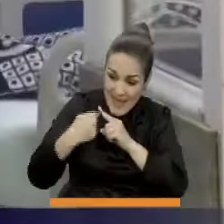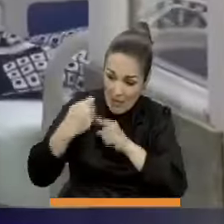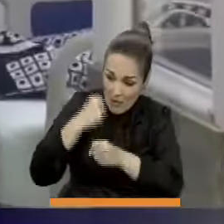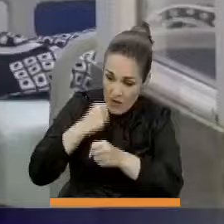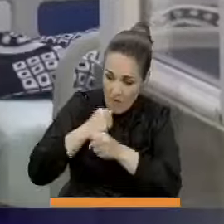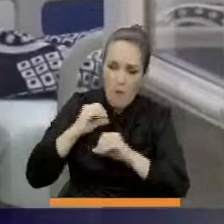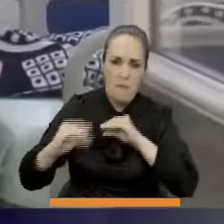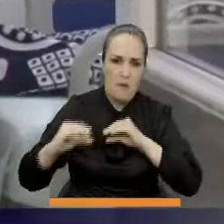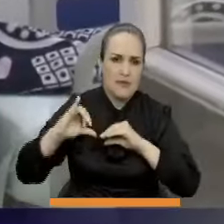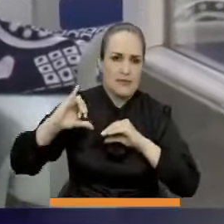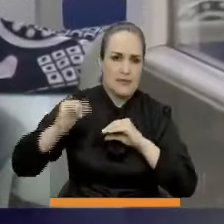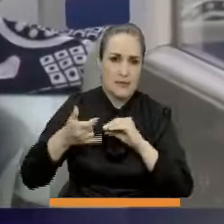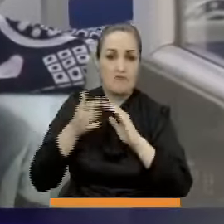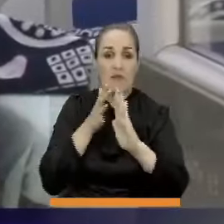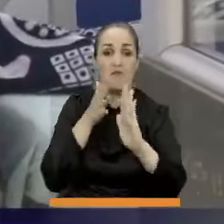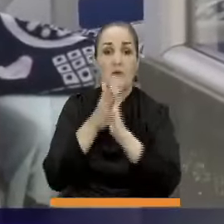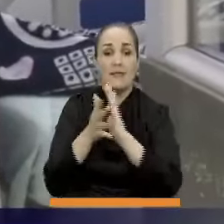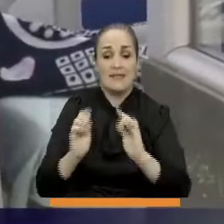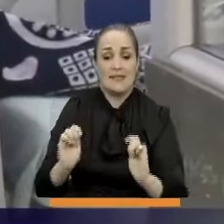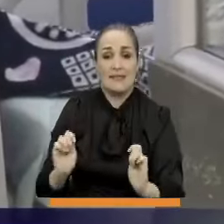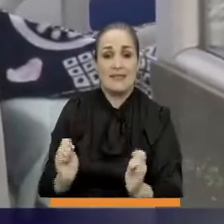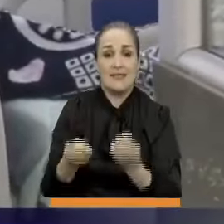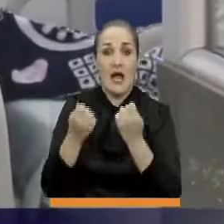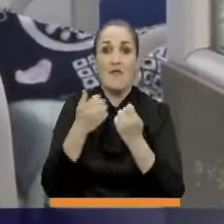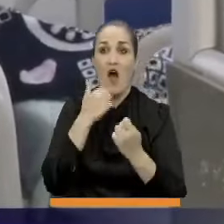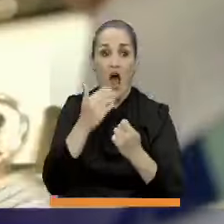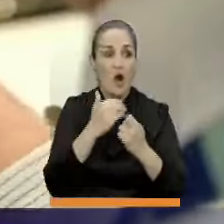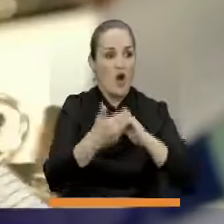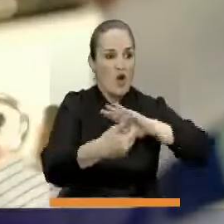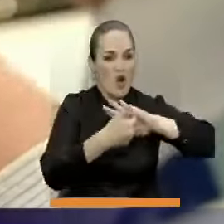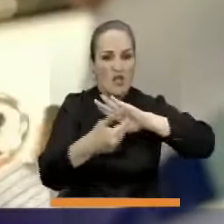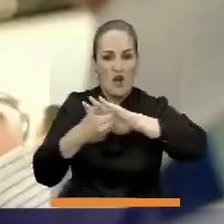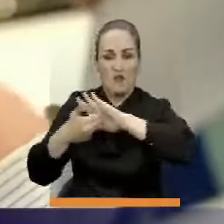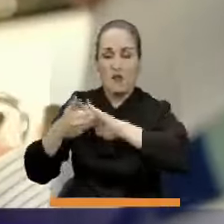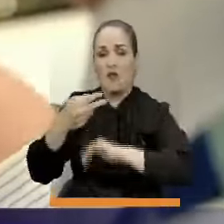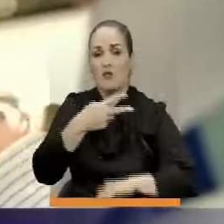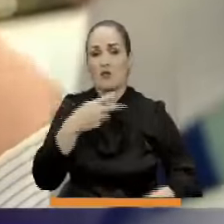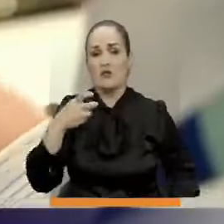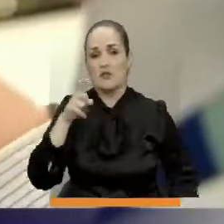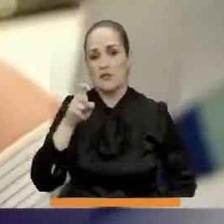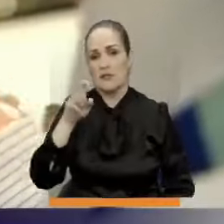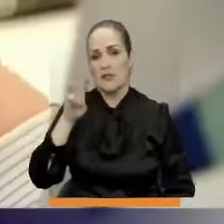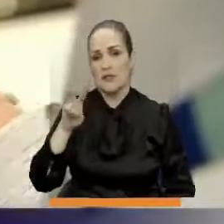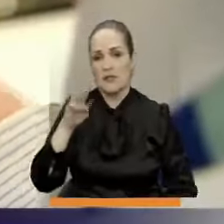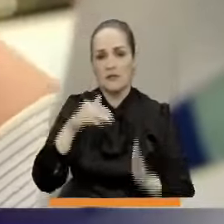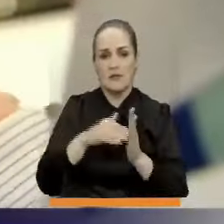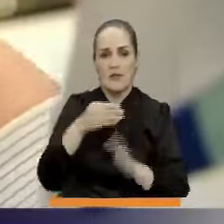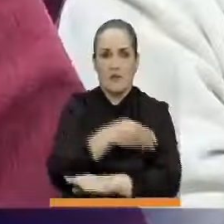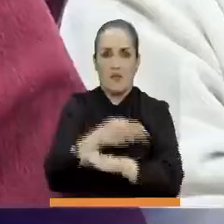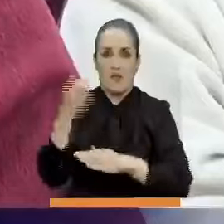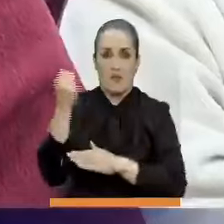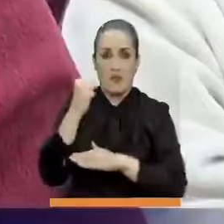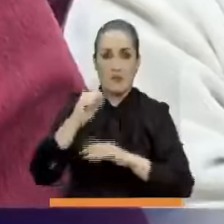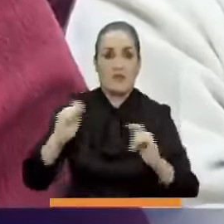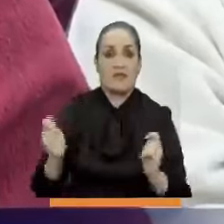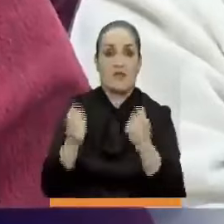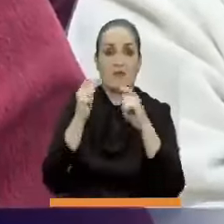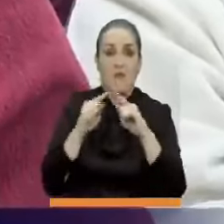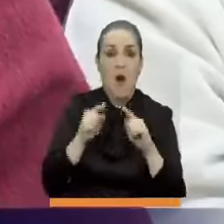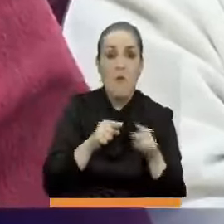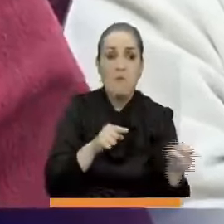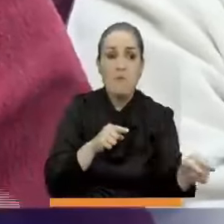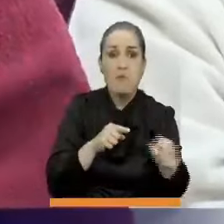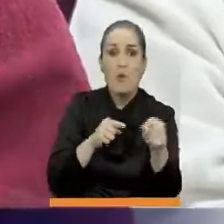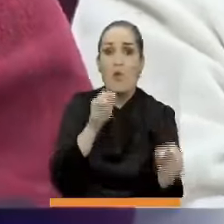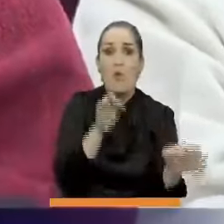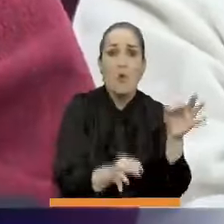y también informó que salvaron la empresa de acciones judiciales por más de 263 mil millones de pesos, pero aún hay procesos en